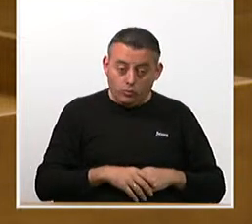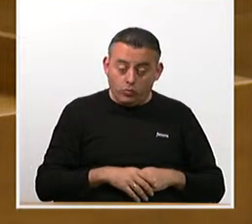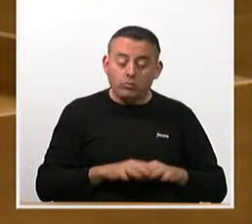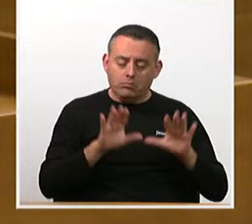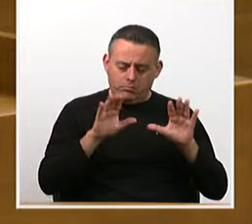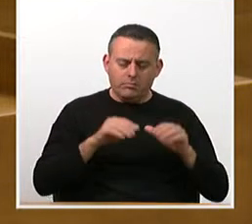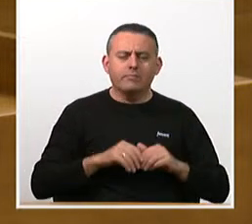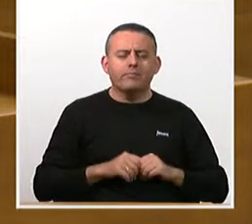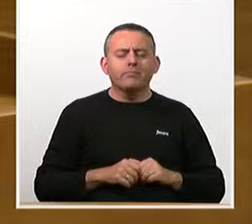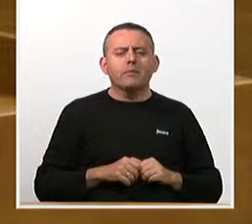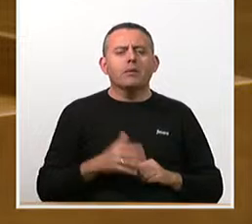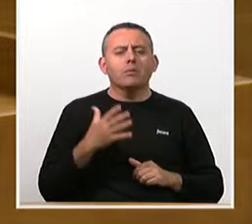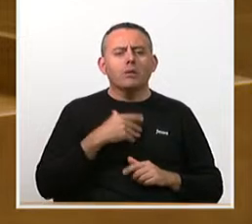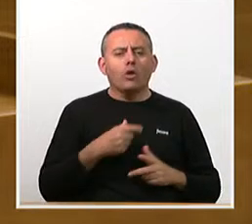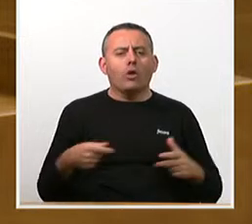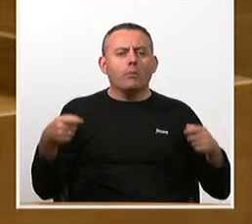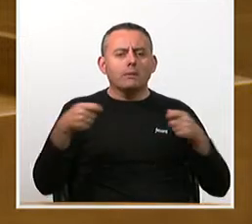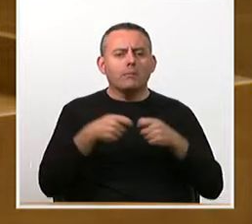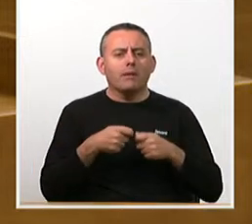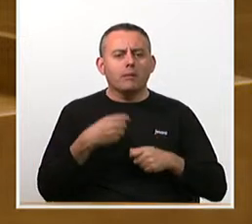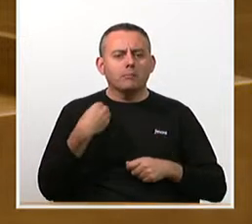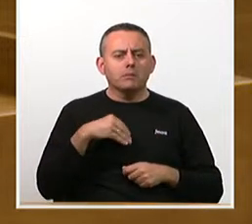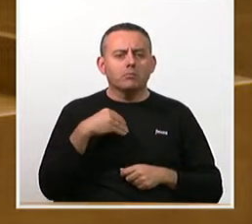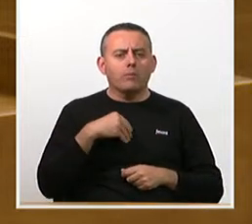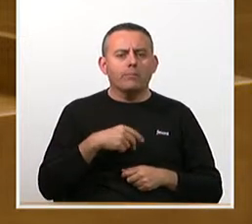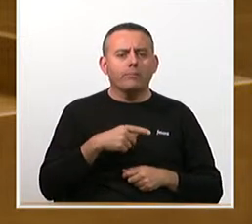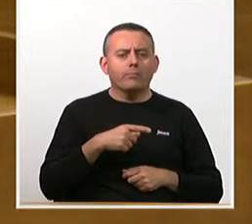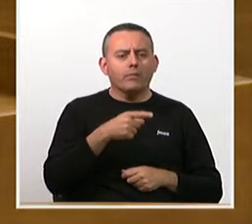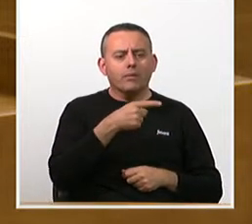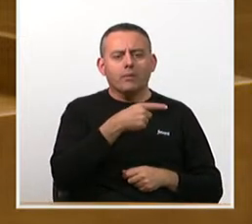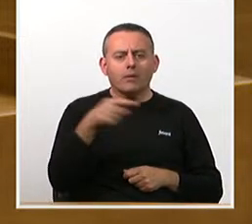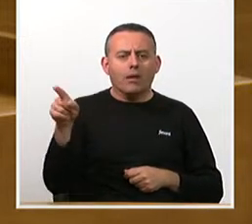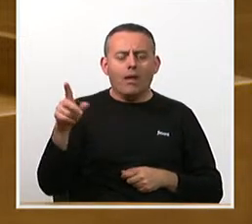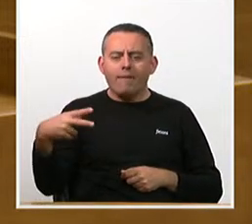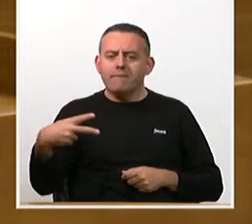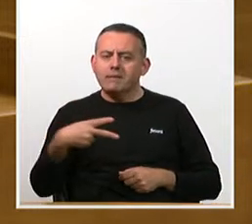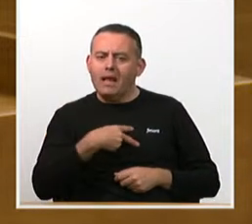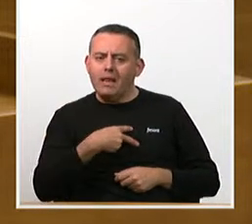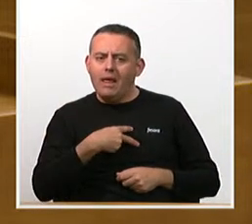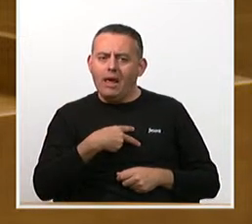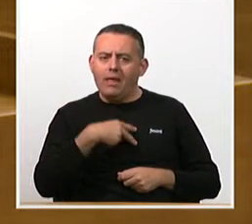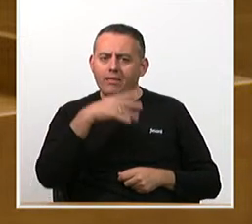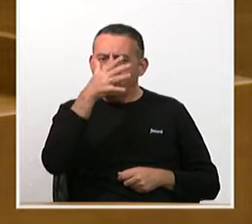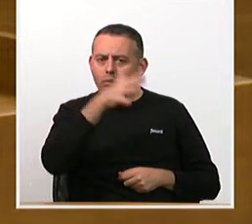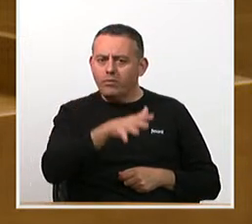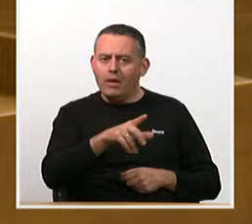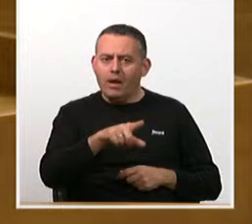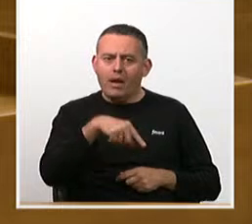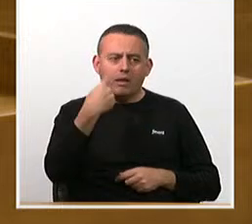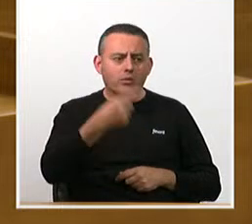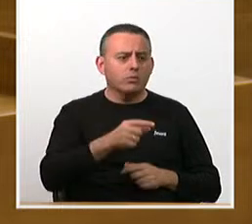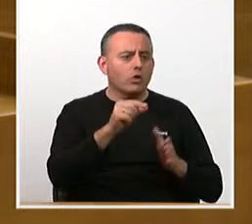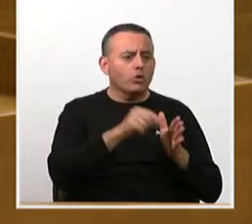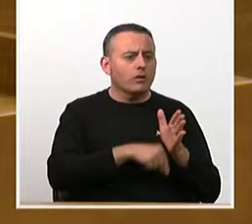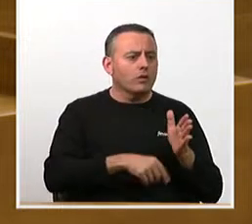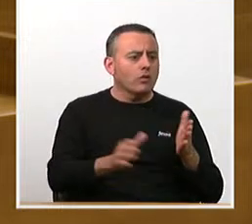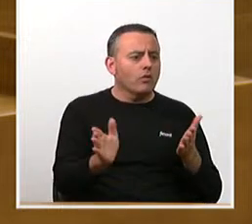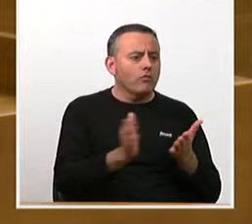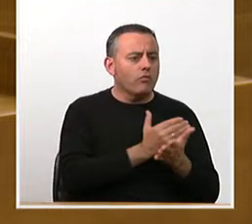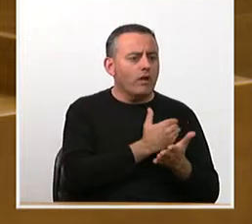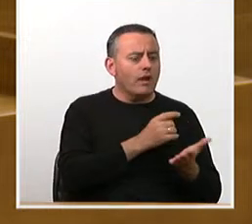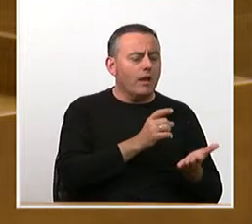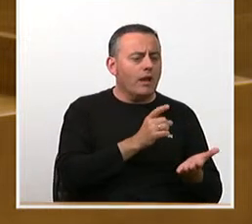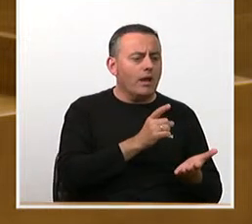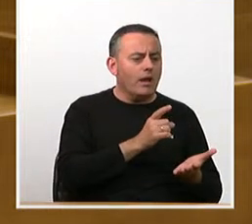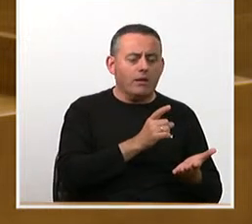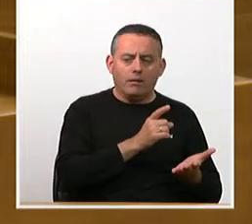compatibilizar portar al fiscalía y noir su contracted señor señor